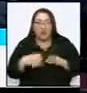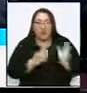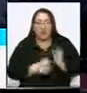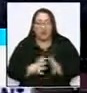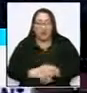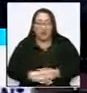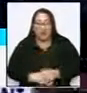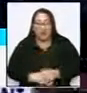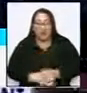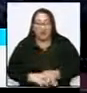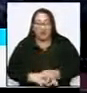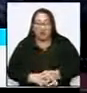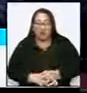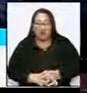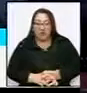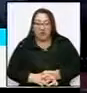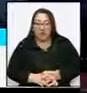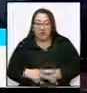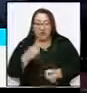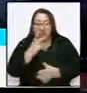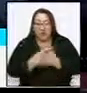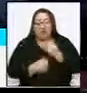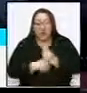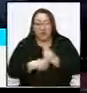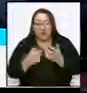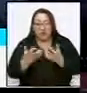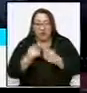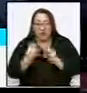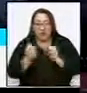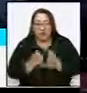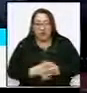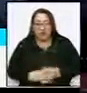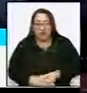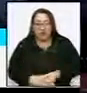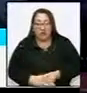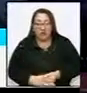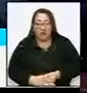planteado una cuestión de confianza al Legislativo,